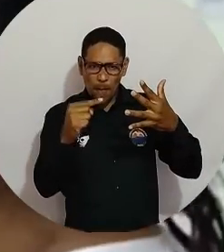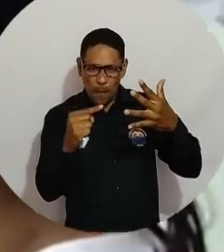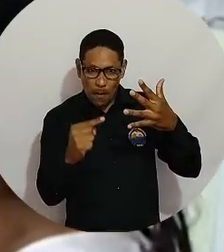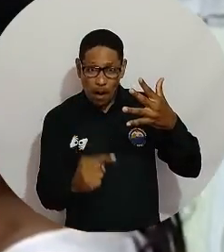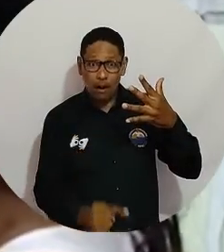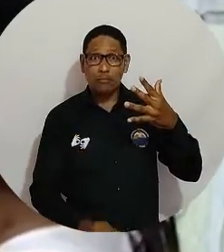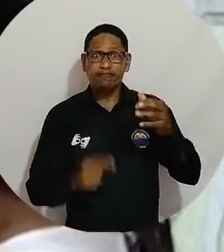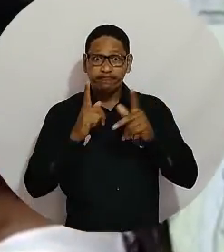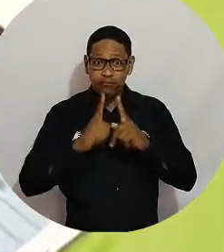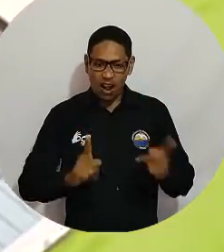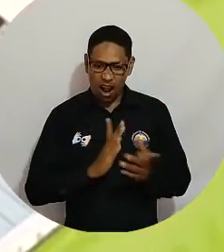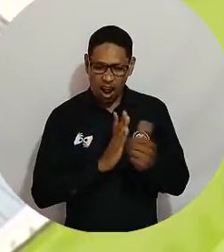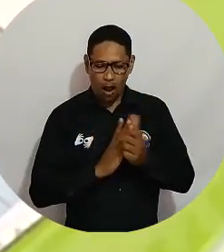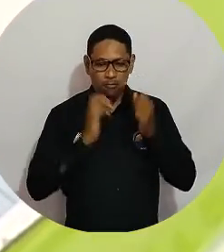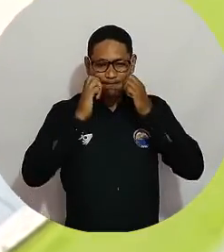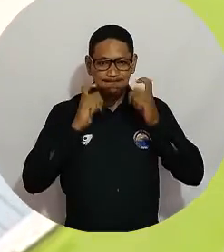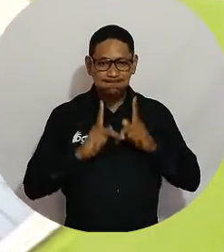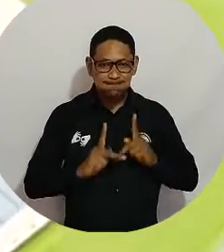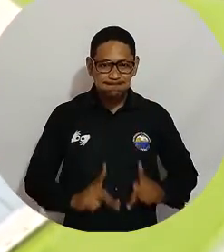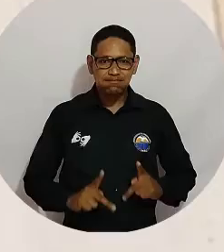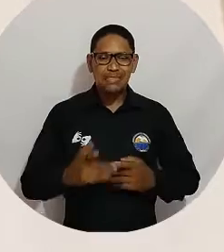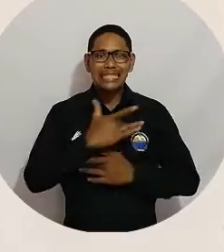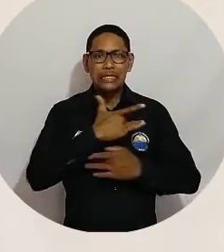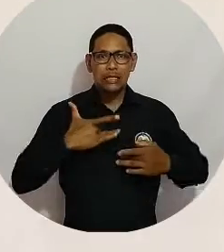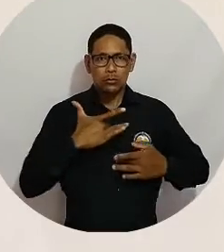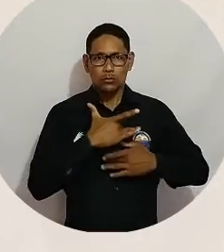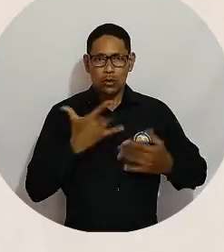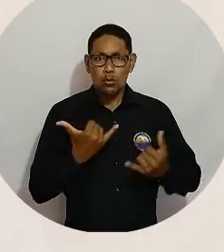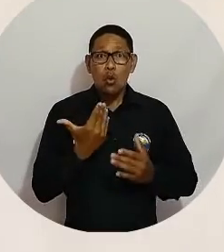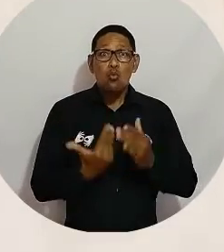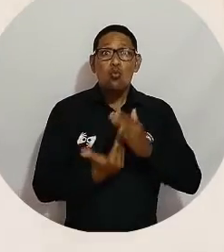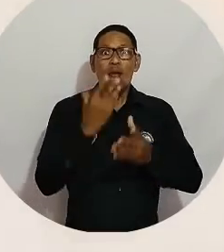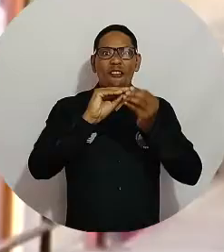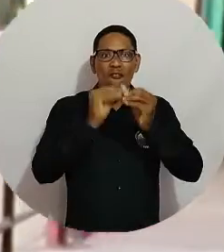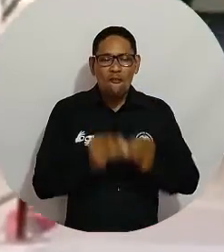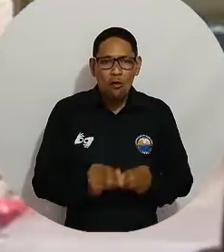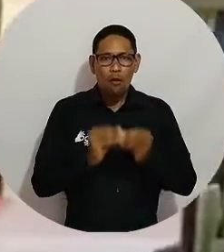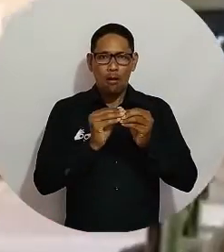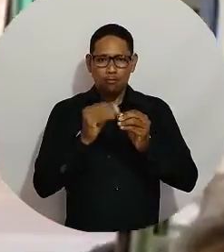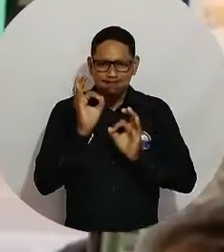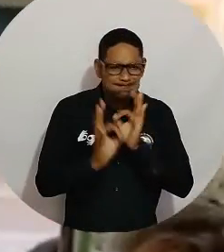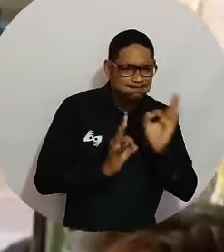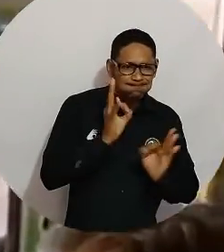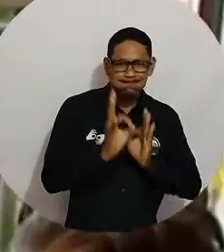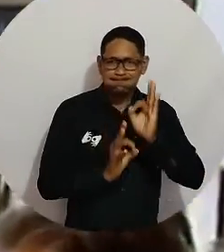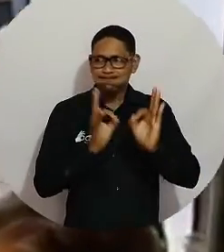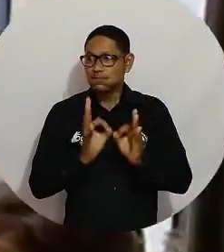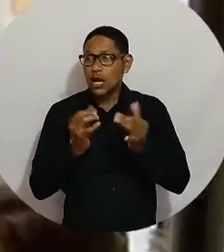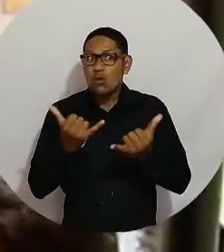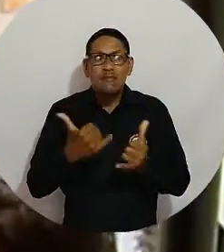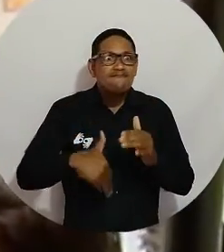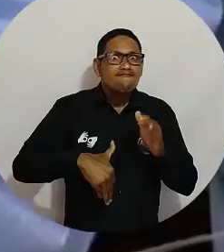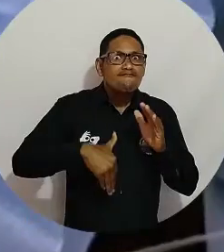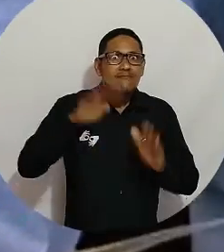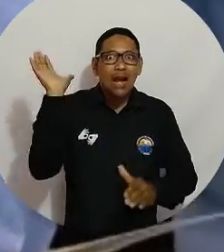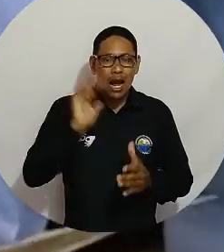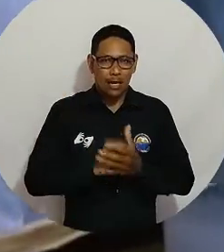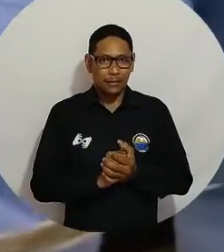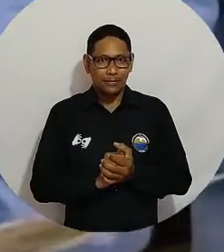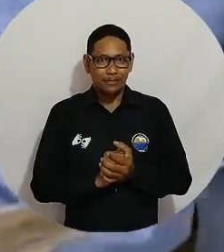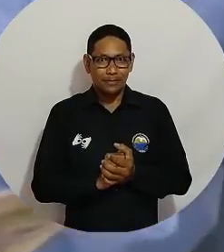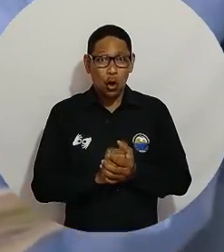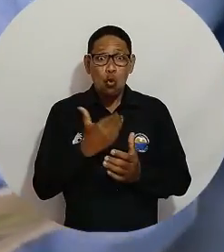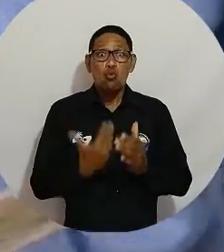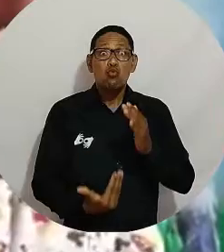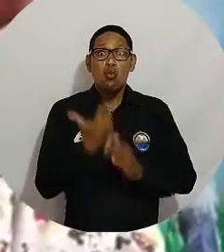formación y en la cualificación del talento humano en salud. Y que tenemos que empezar a adaptarnos a esas nuevas formas de cuidado, cierto, que se están dando en